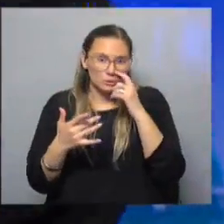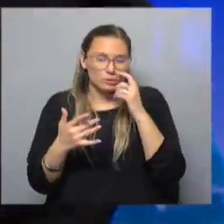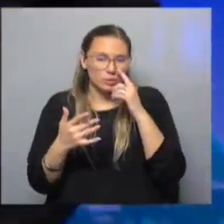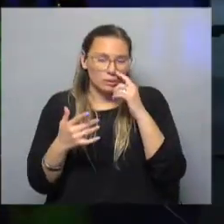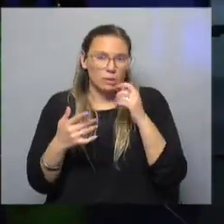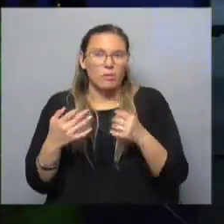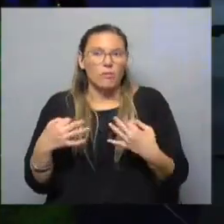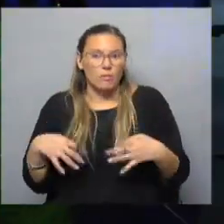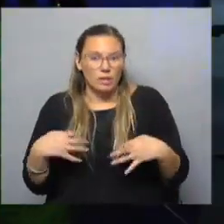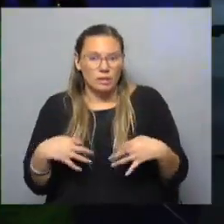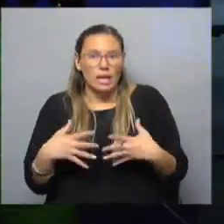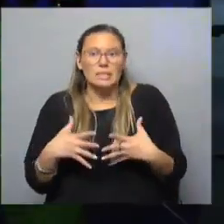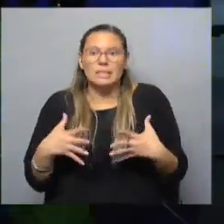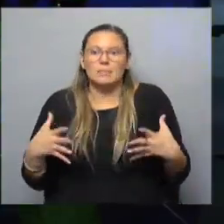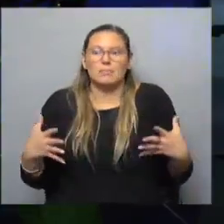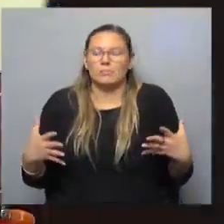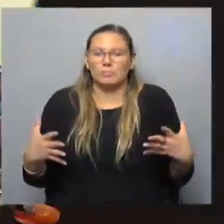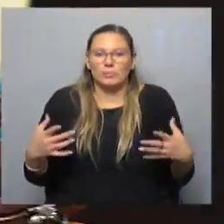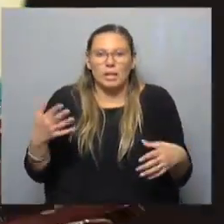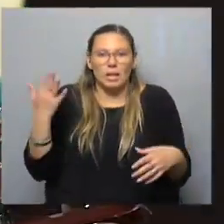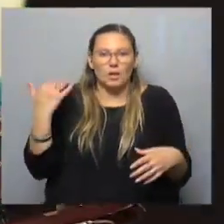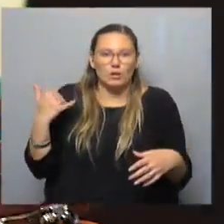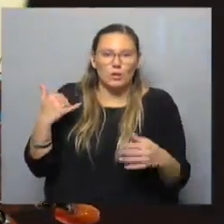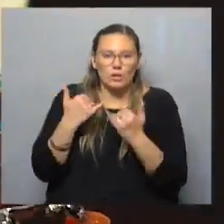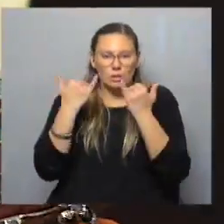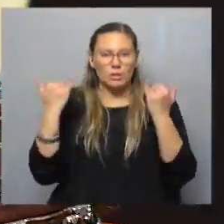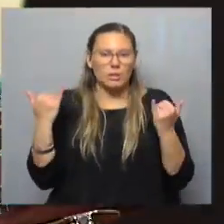que es inmenso porque el otro día fuimos